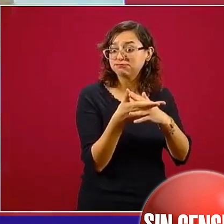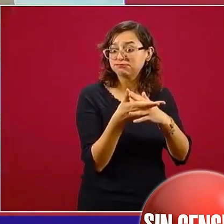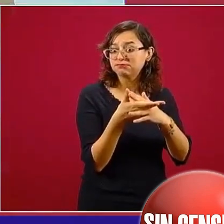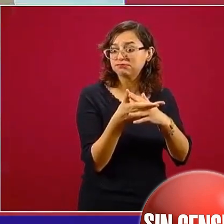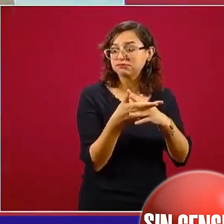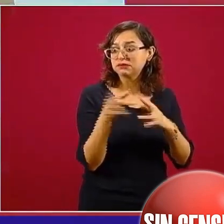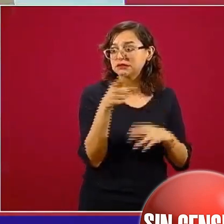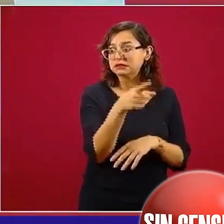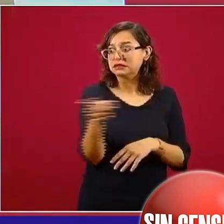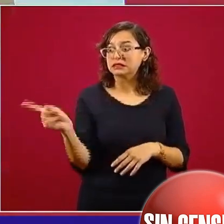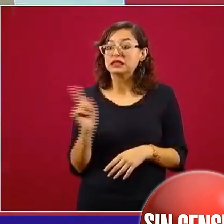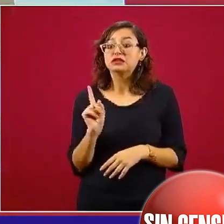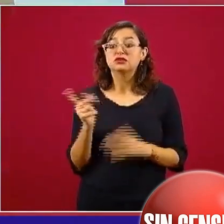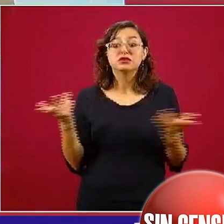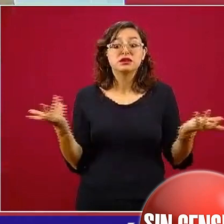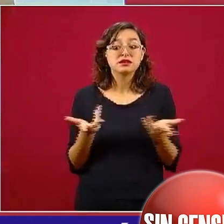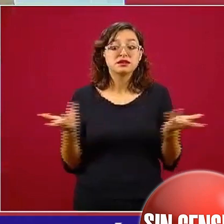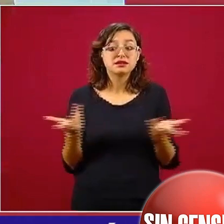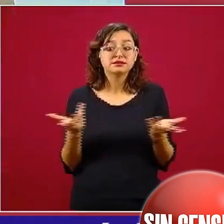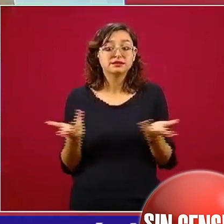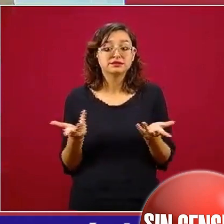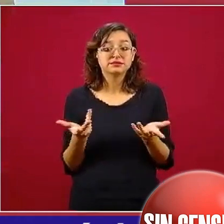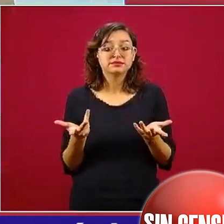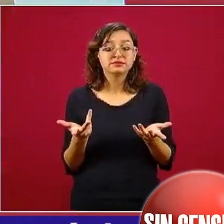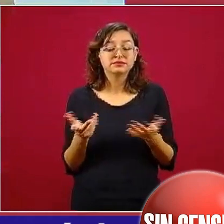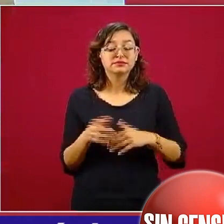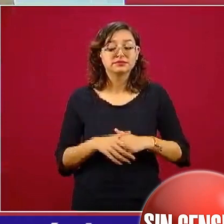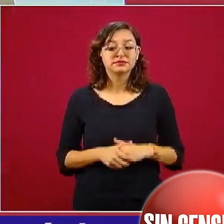mandan telegramas